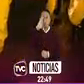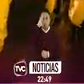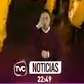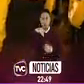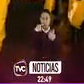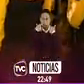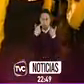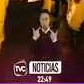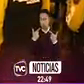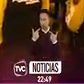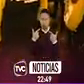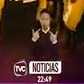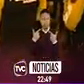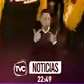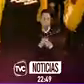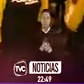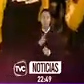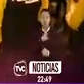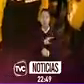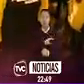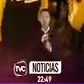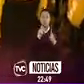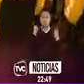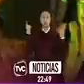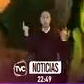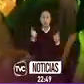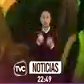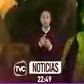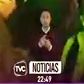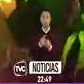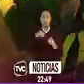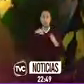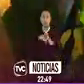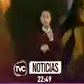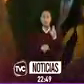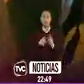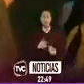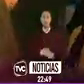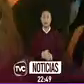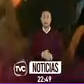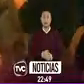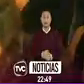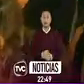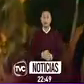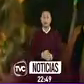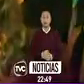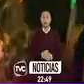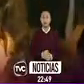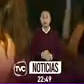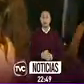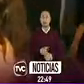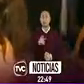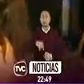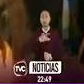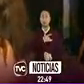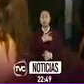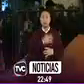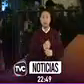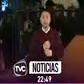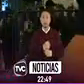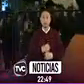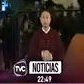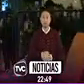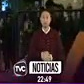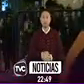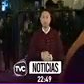de policías y agentes municipales que resguardaban el ingreso de la plaza, mejorando la percepción de seguridad del evento.